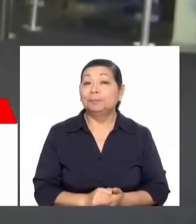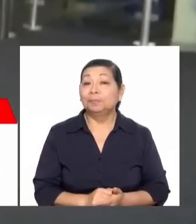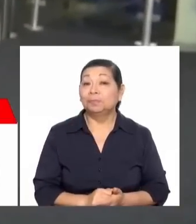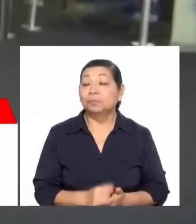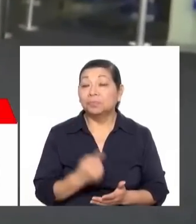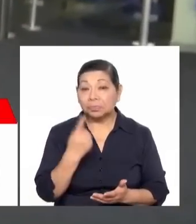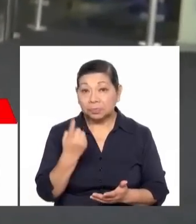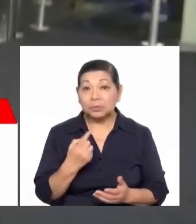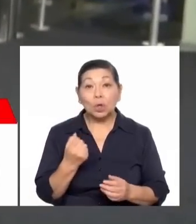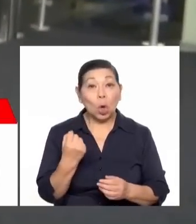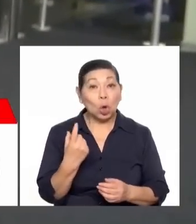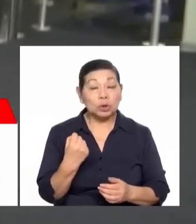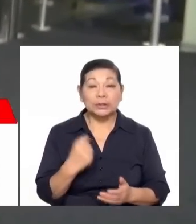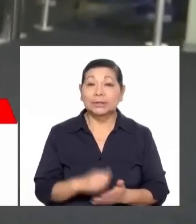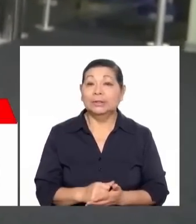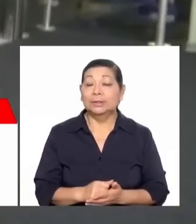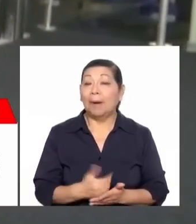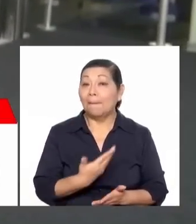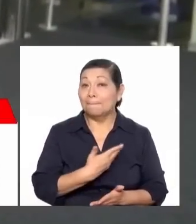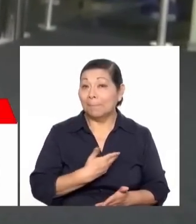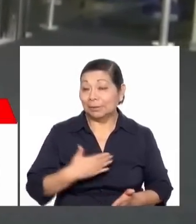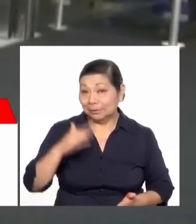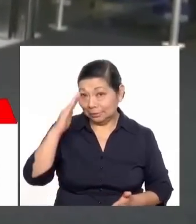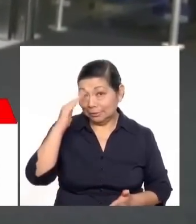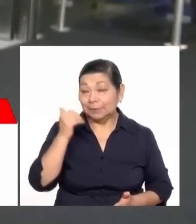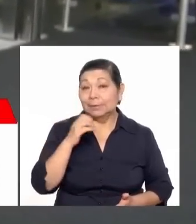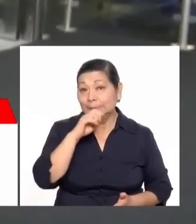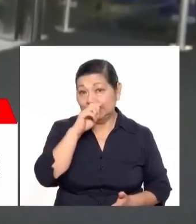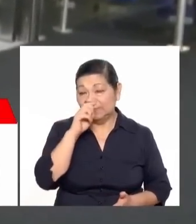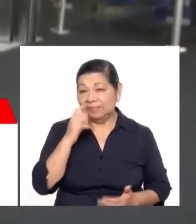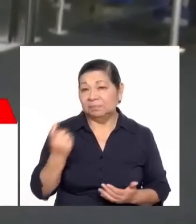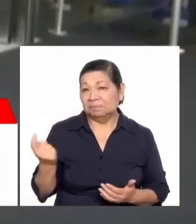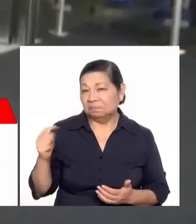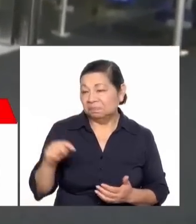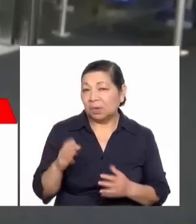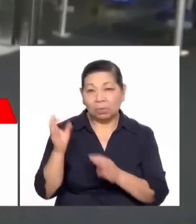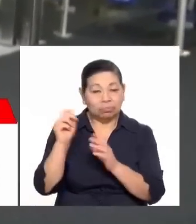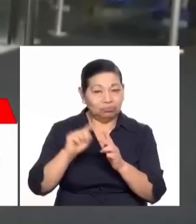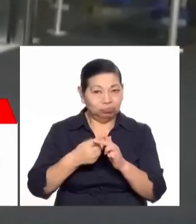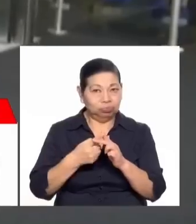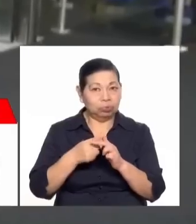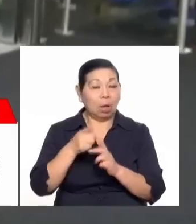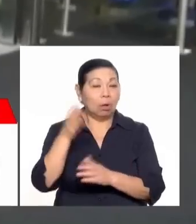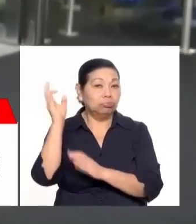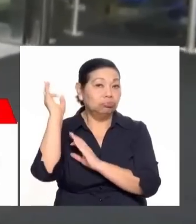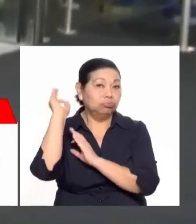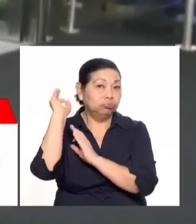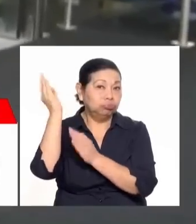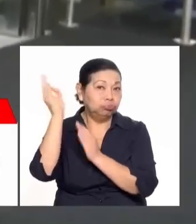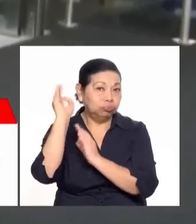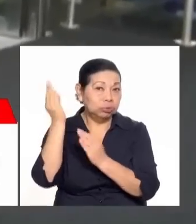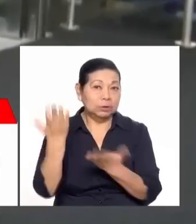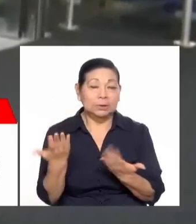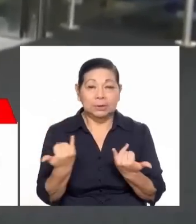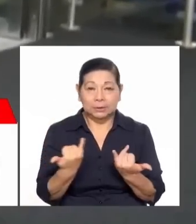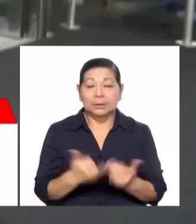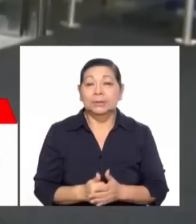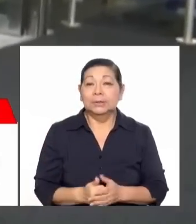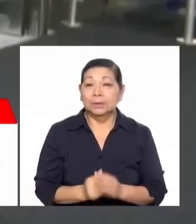a conocer. 11 de la mañana, la presidenta Dina Boluarte debe estar dando inicio a su participación en